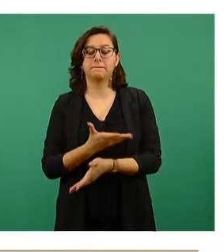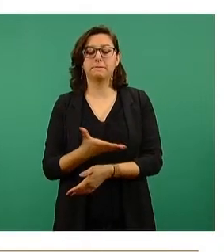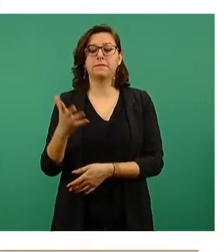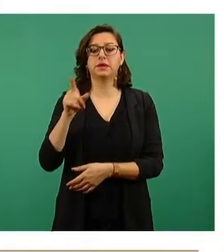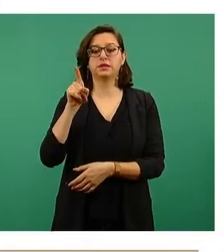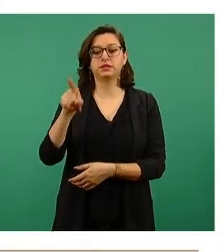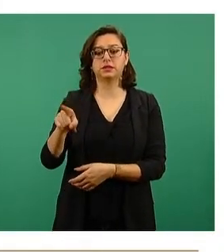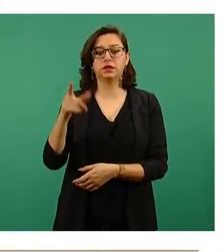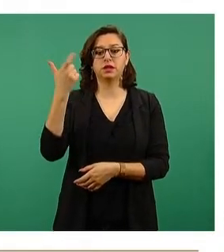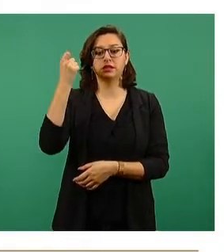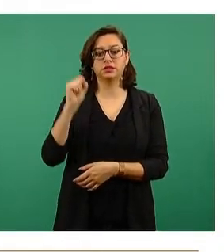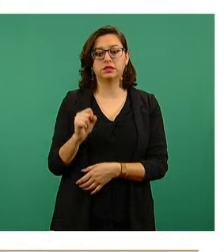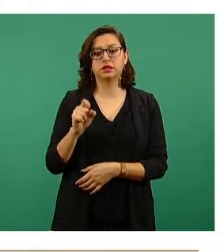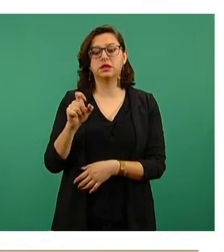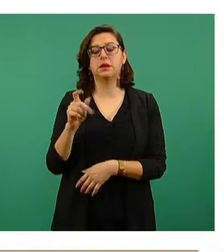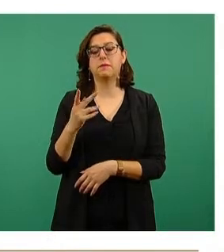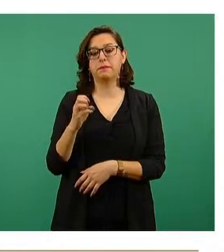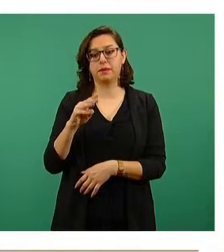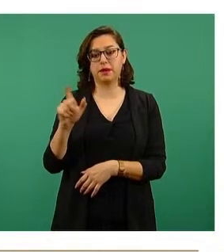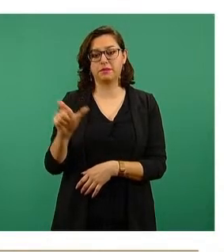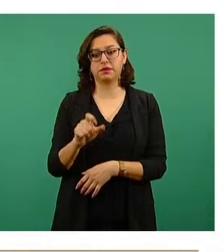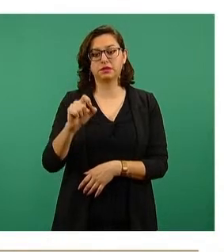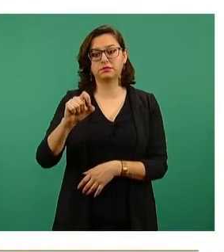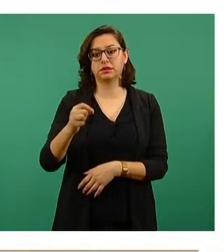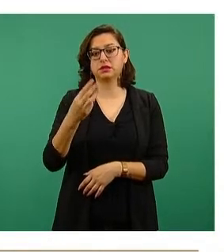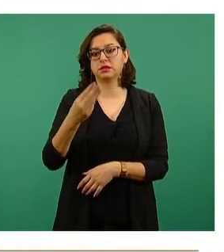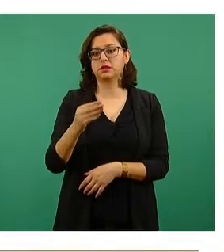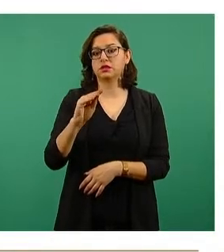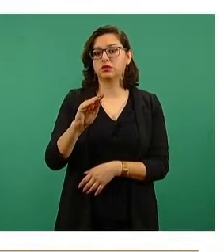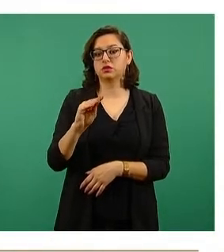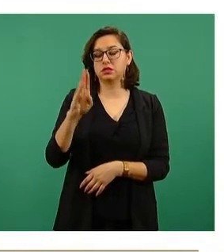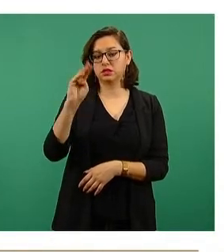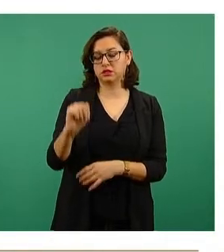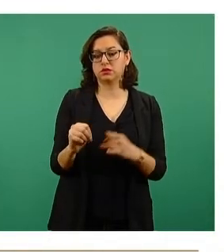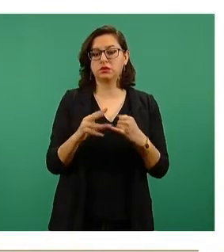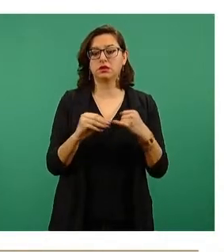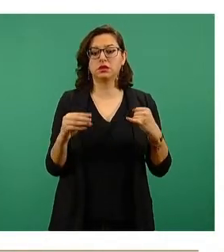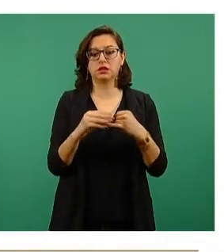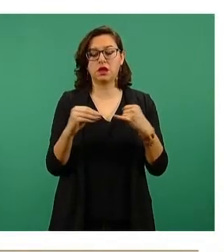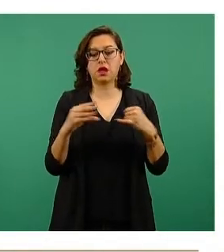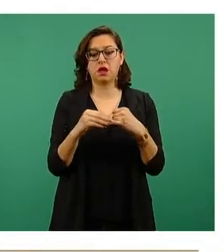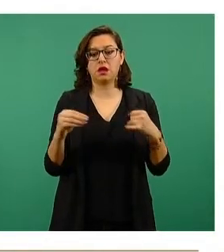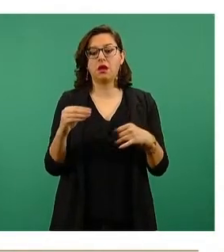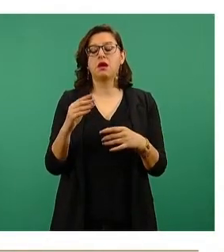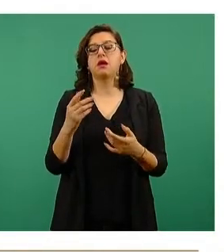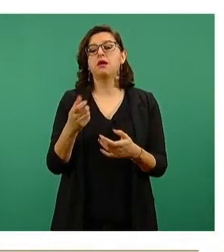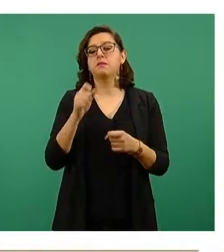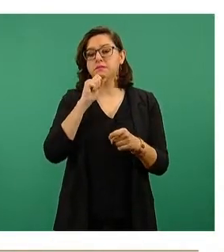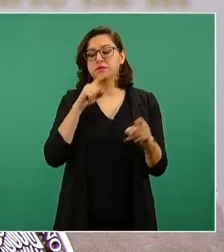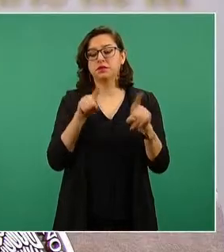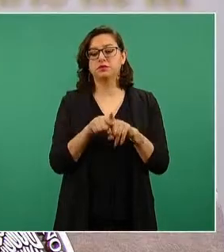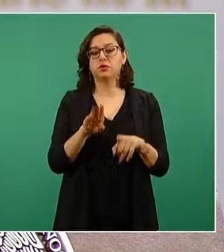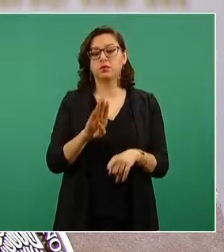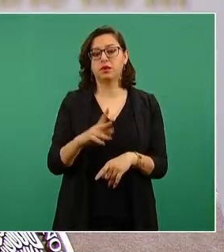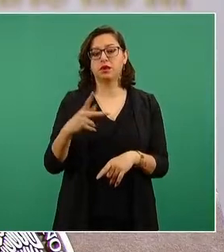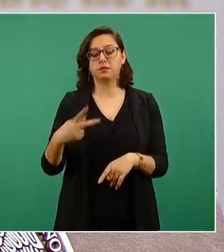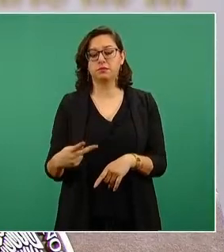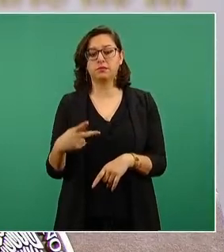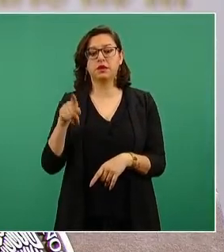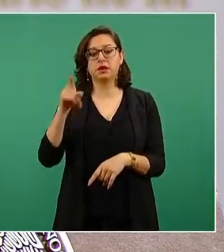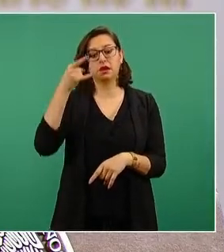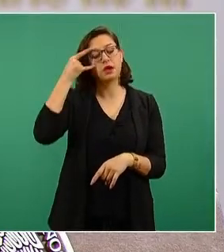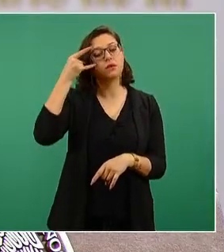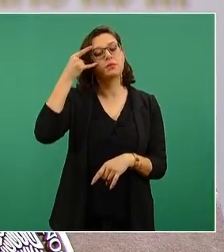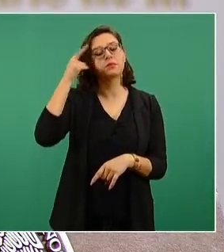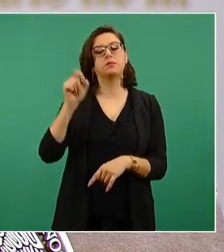Angostura, Sinaloa por la franquicia Pemex en 23 pesos con 89 centavos y por la marca BP en Escárcega,